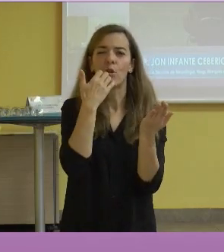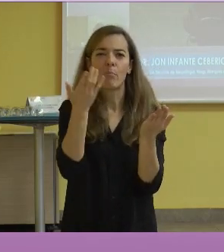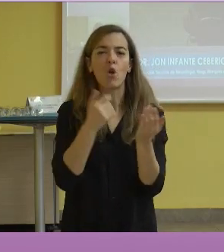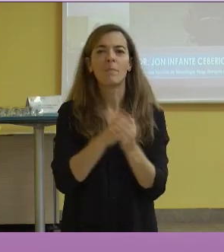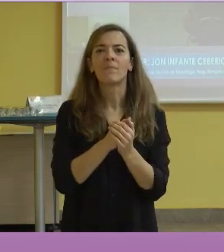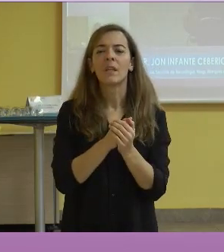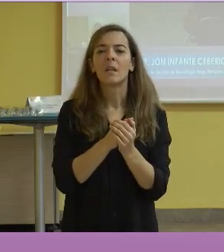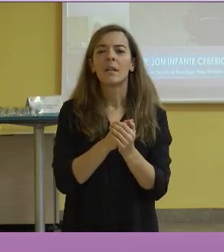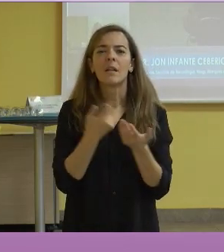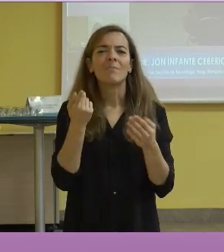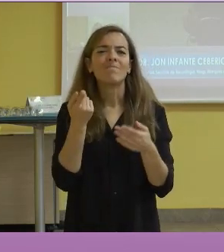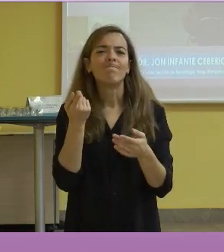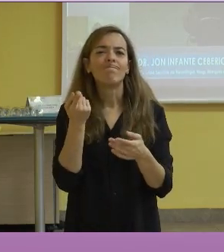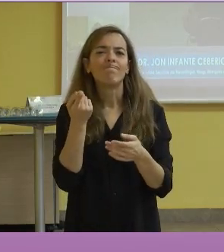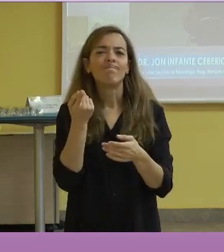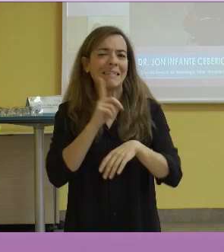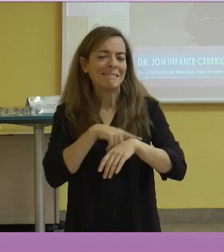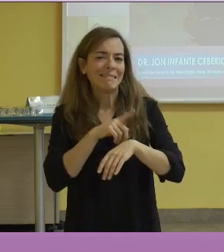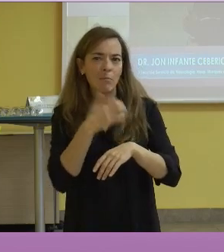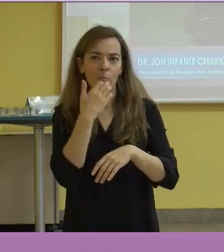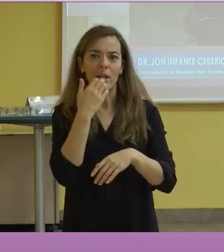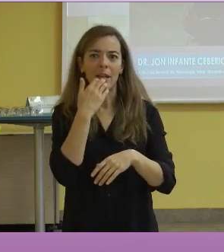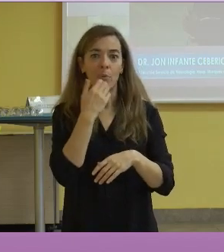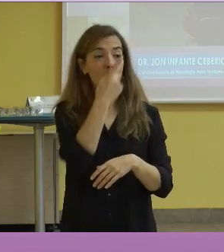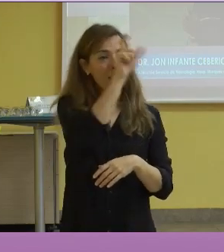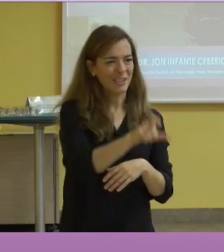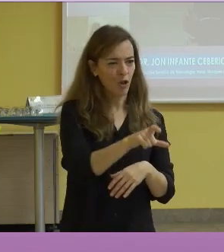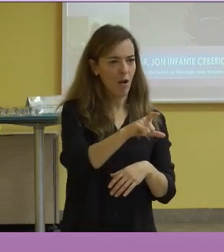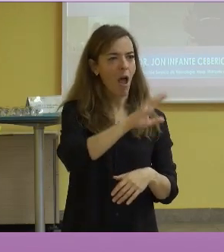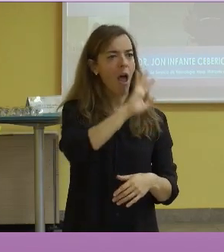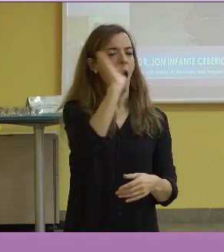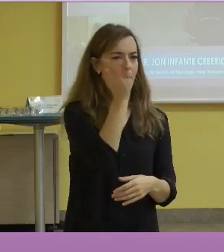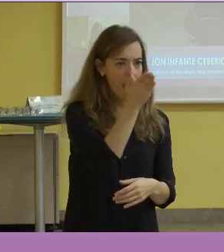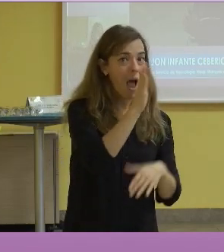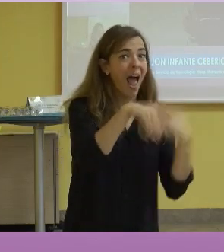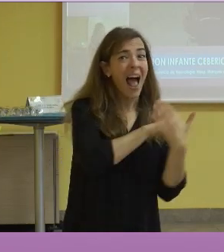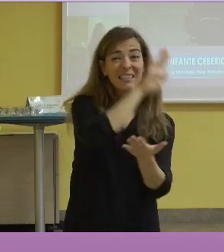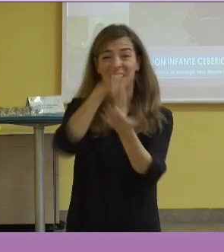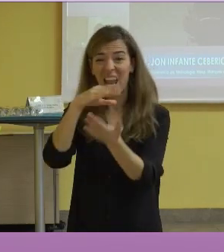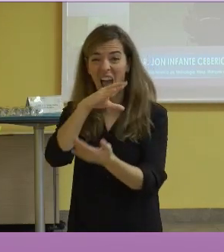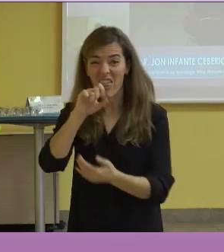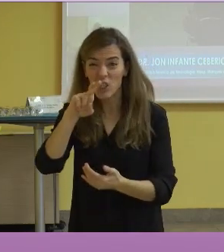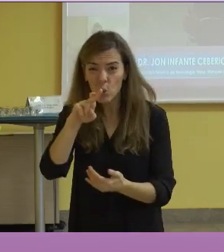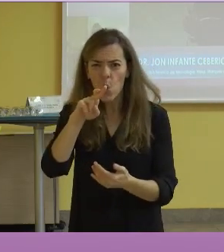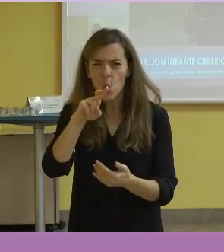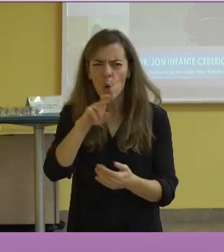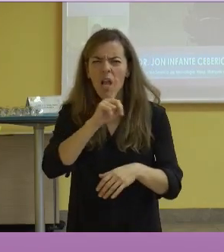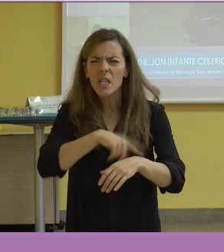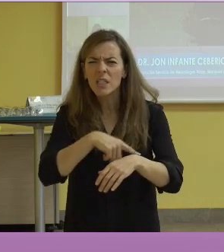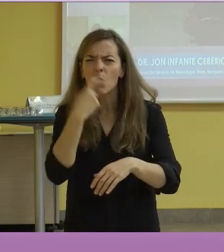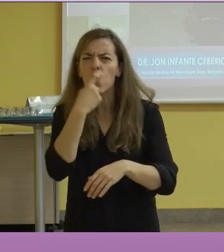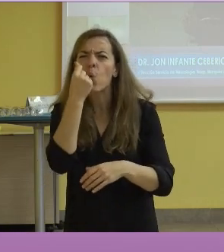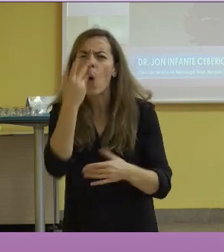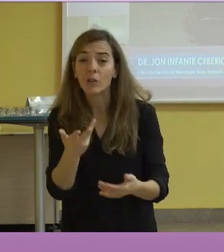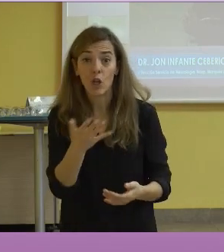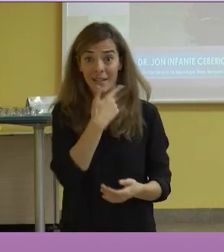suele tardar, se estima, en llegar a un CESUR. Quiero decir, los CESUR estaban localizados en el mapa, pues donde están